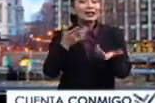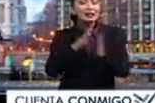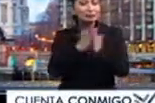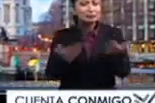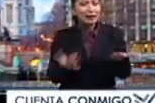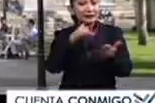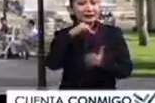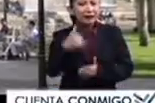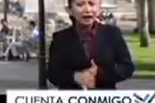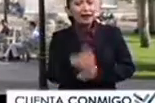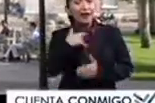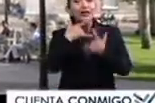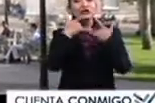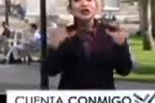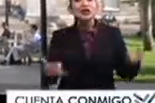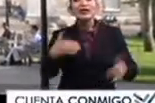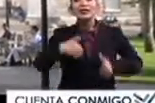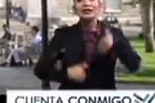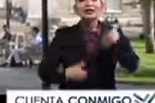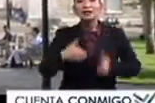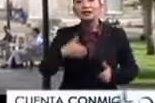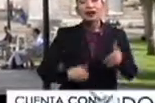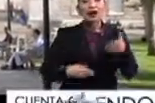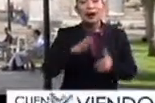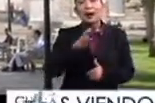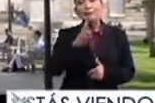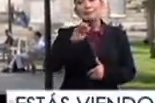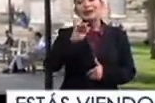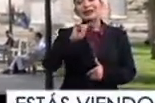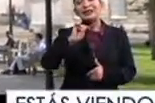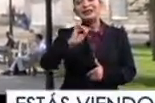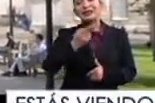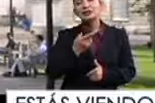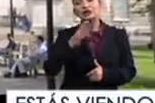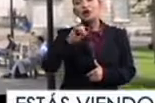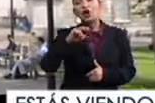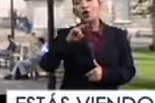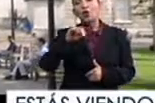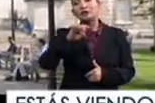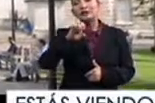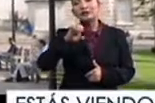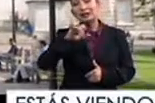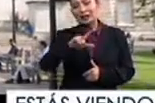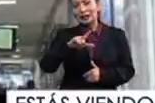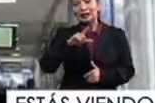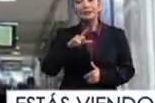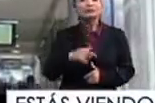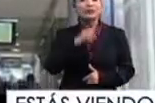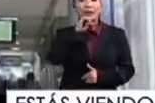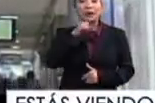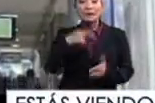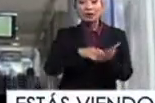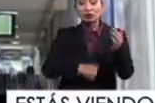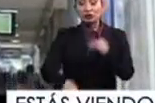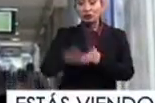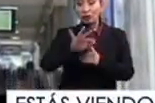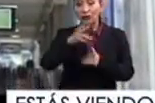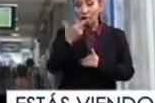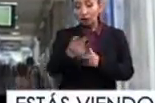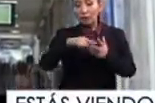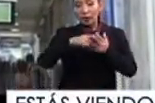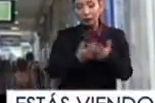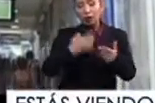italianas en Italia e historia del teatro en el British Council de Londres. En 1958 empezó su